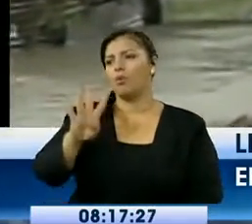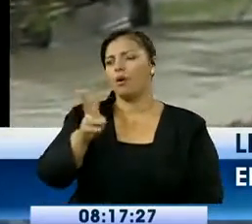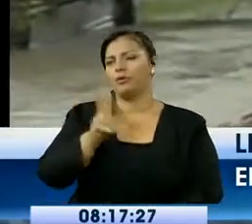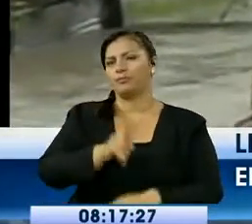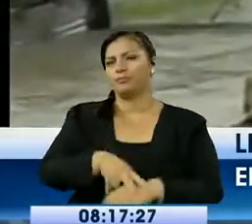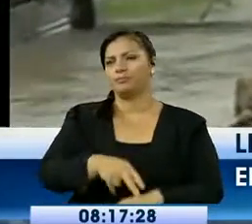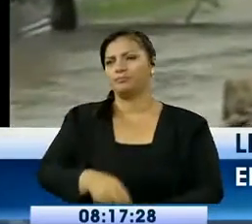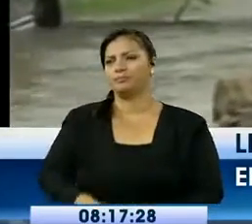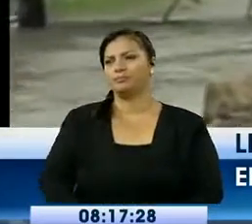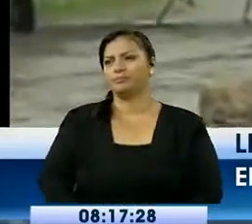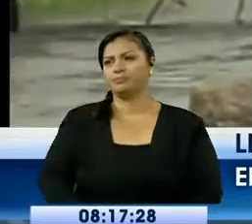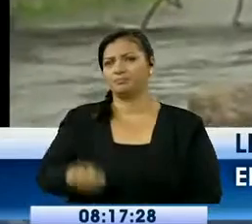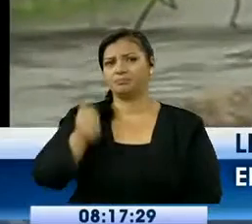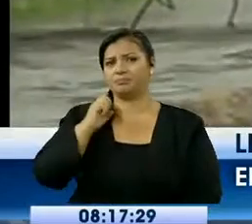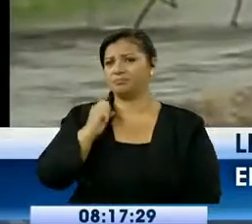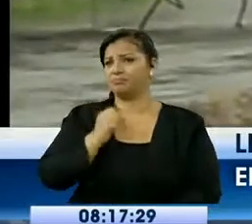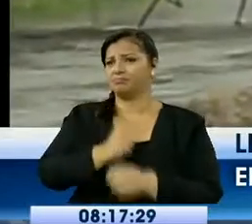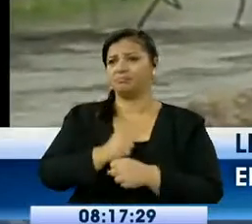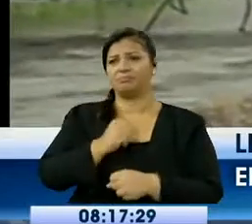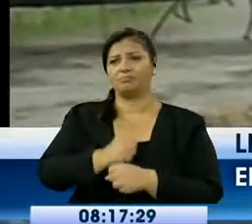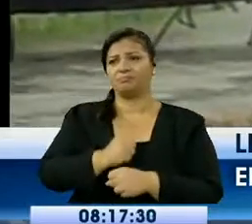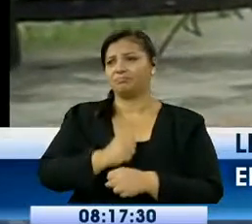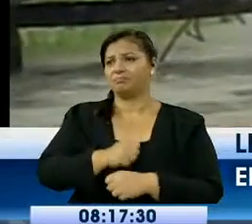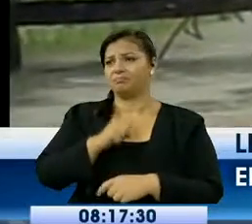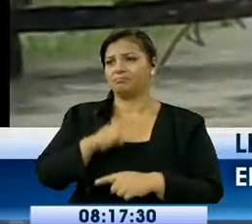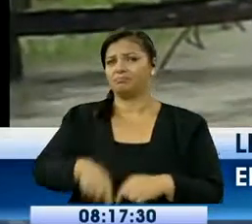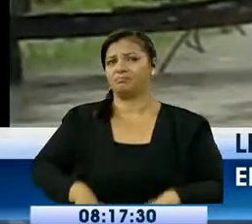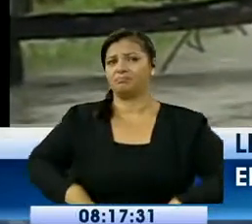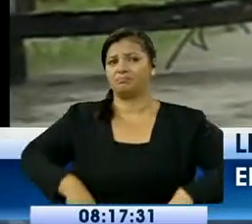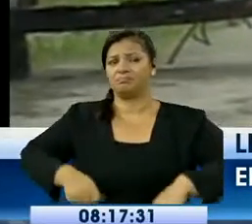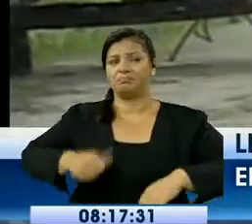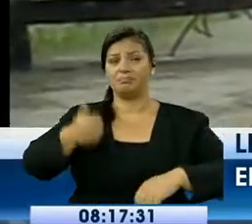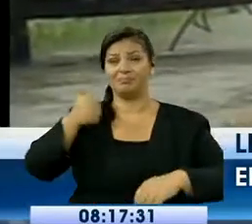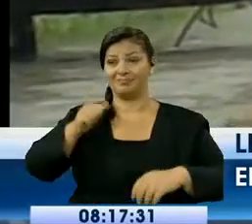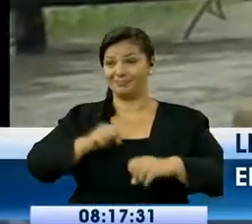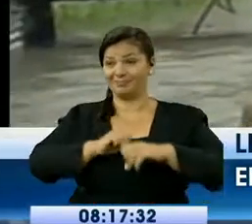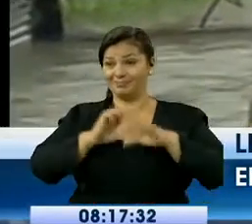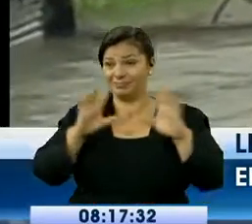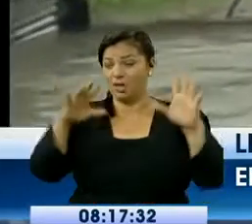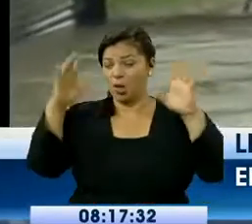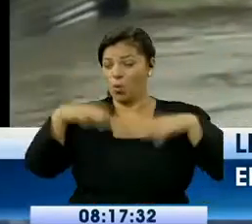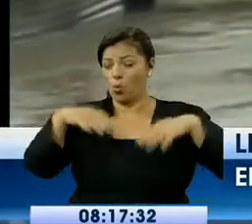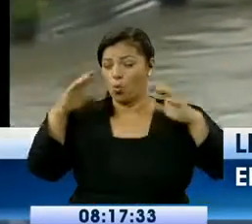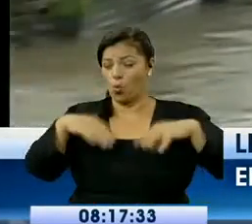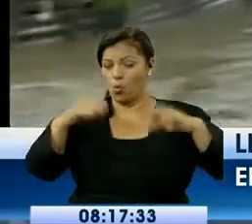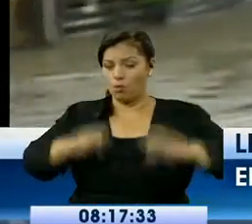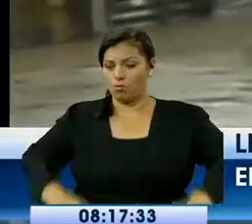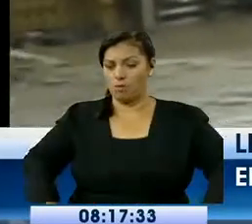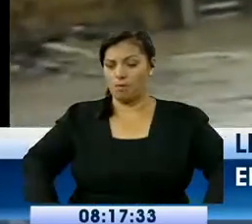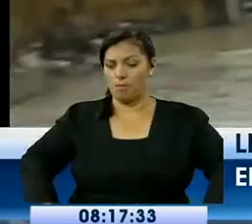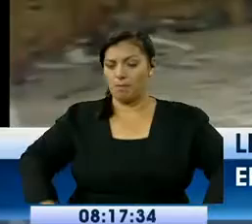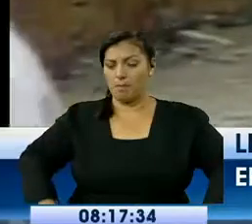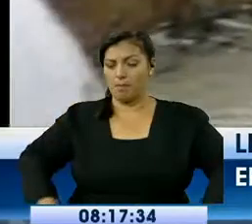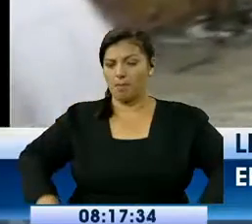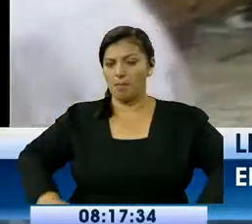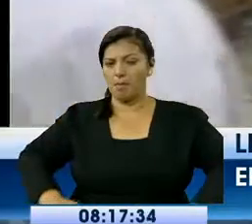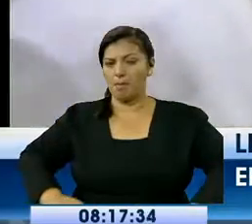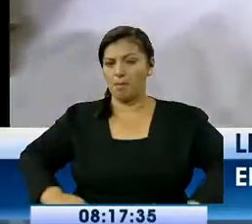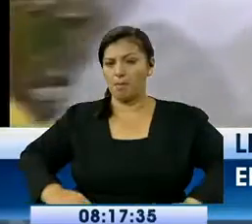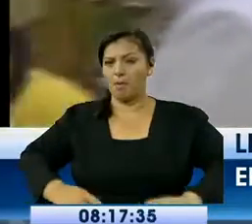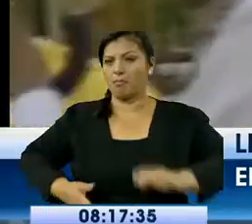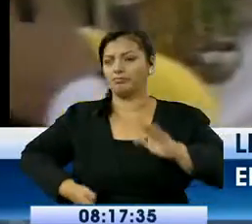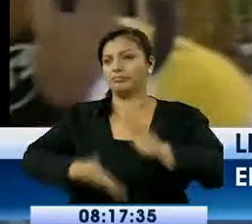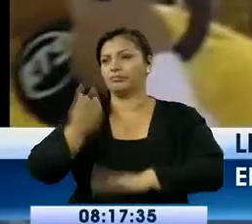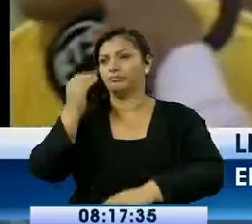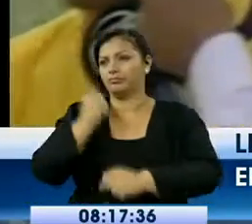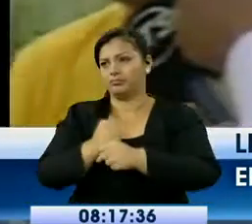porque se llenó así mismo anoche. Se llenó ayer en la mañana, salí... con el agua a la cintura para poder irme a trabajar y hoy día no pude